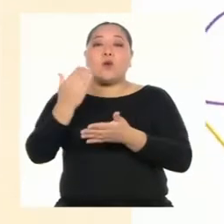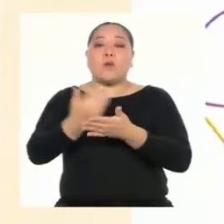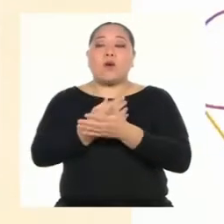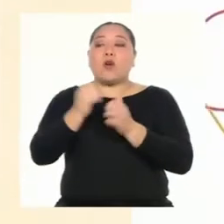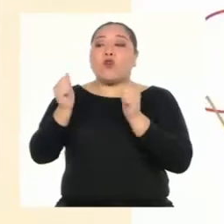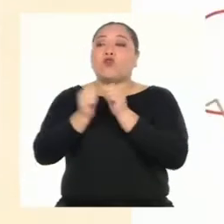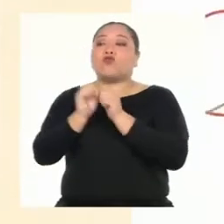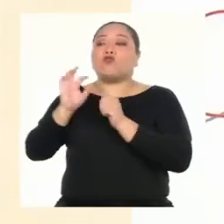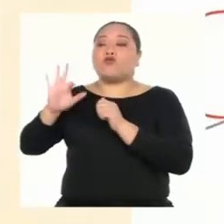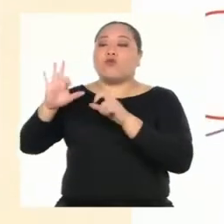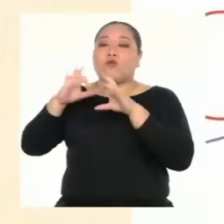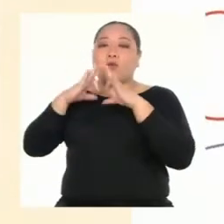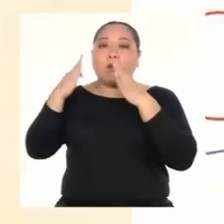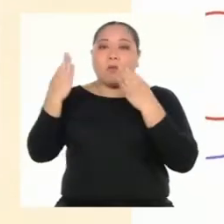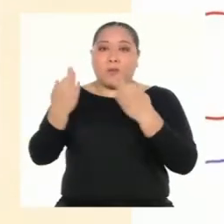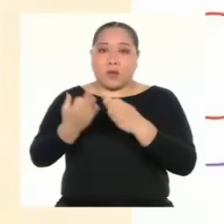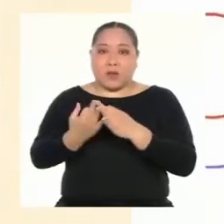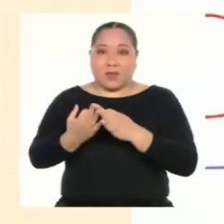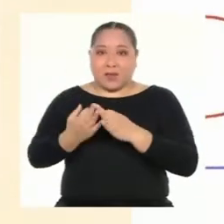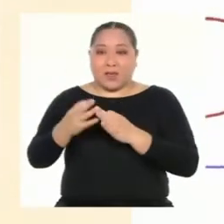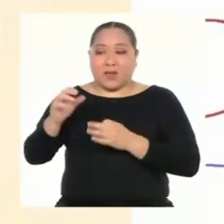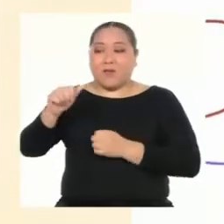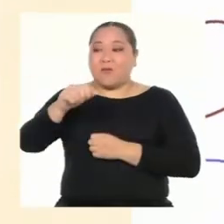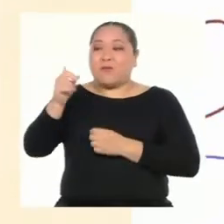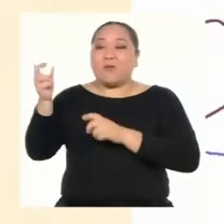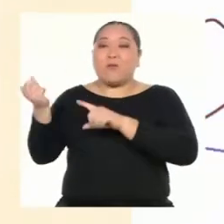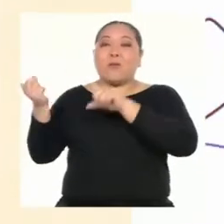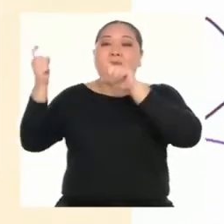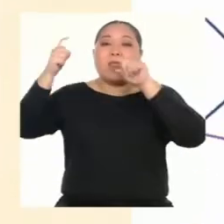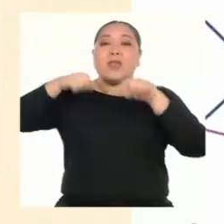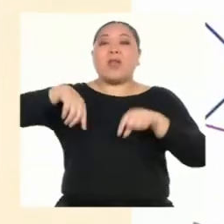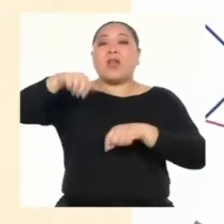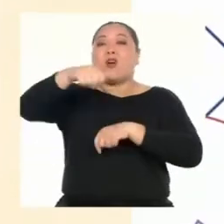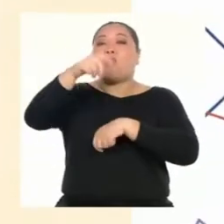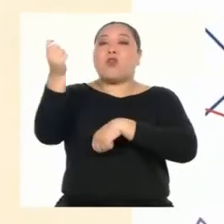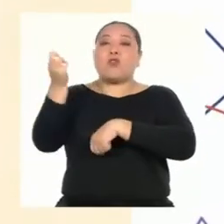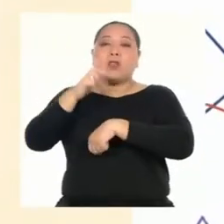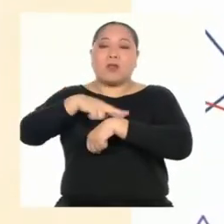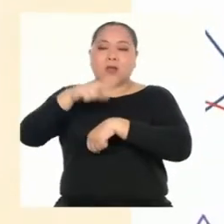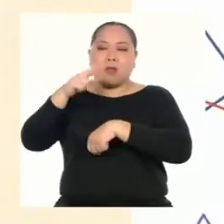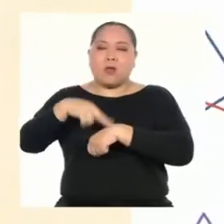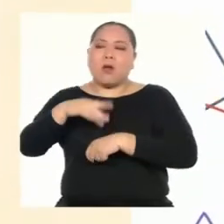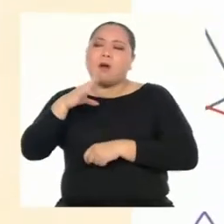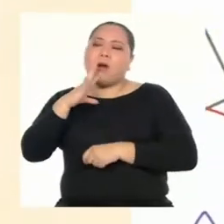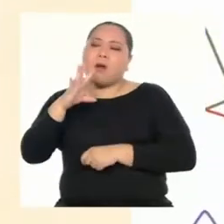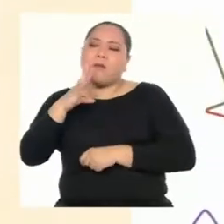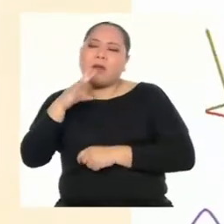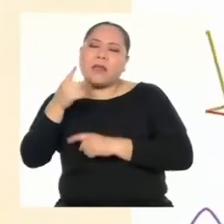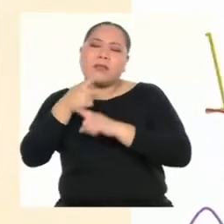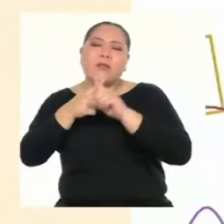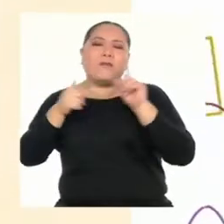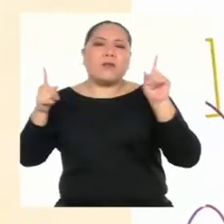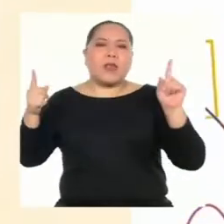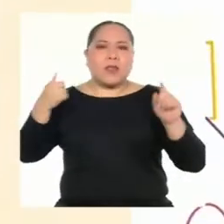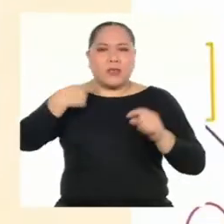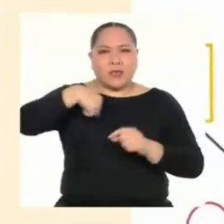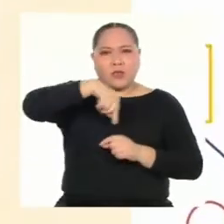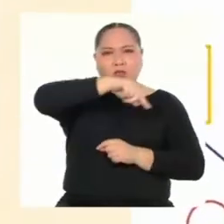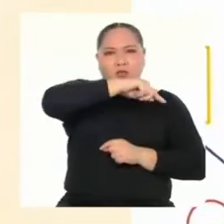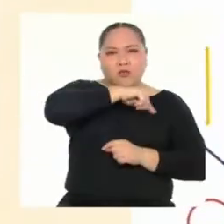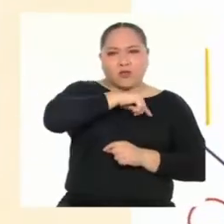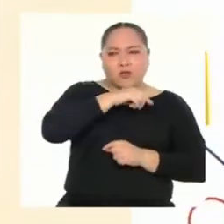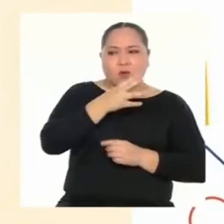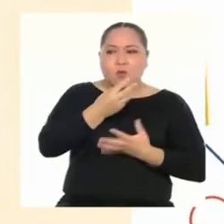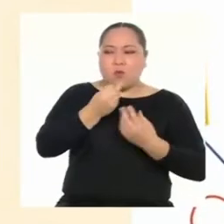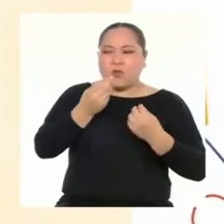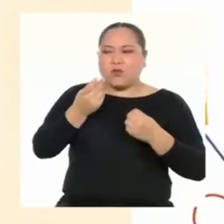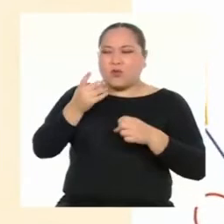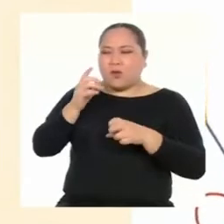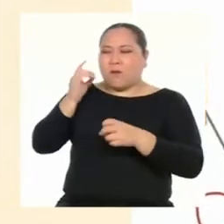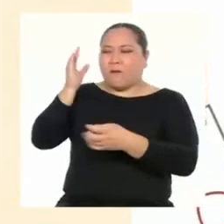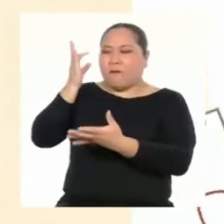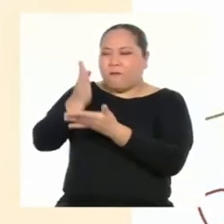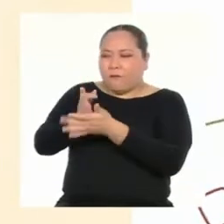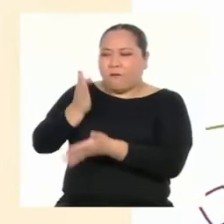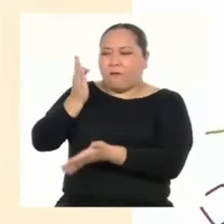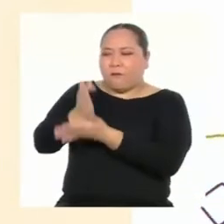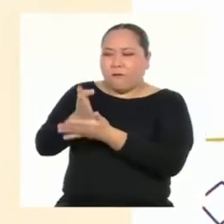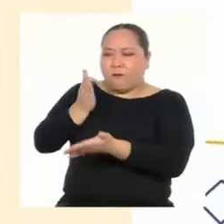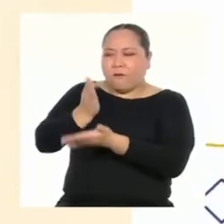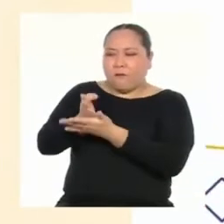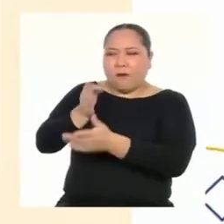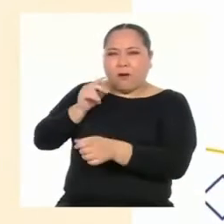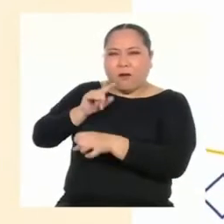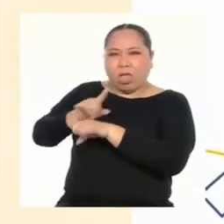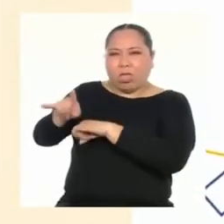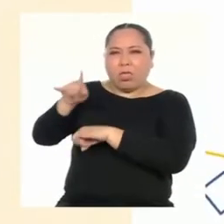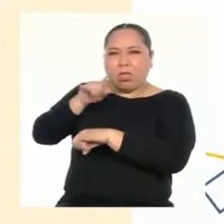otra región y al hablar podíamos notar que lo hacían de una manera distinta a nosotros. Muchos la molestaban por